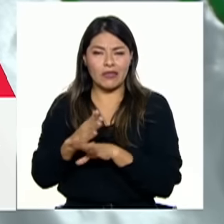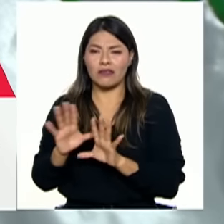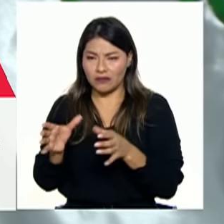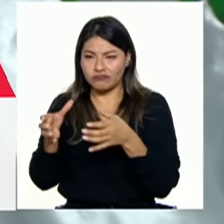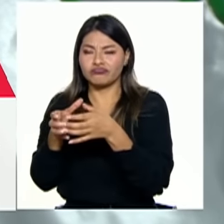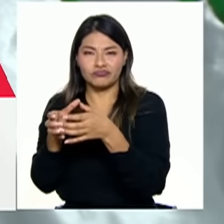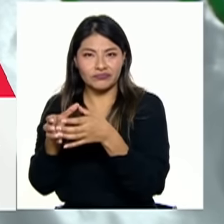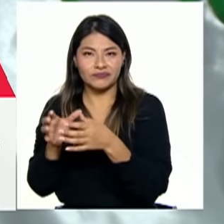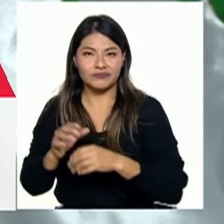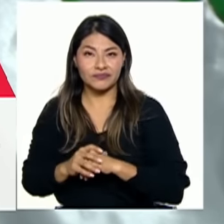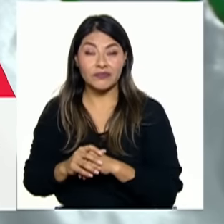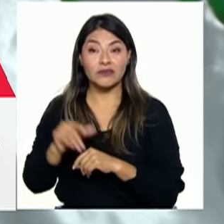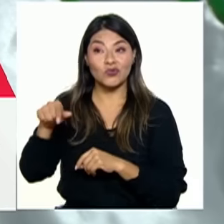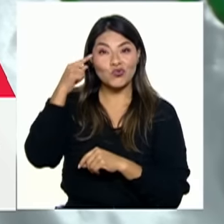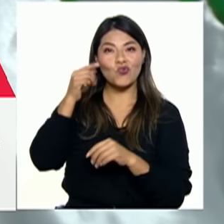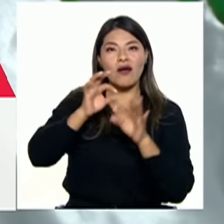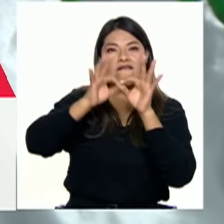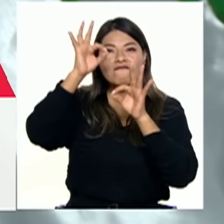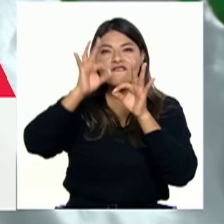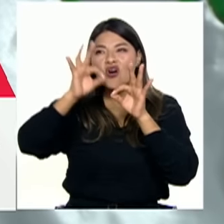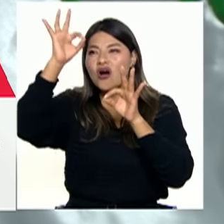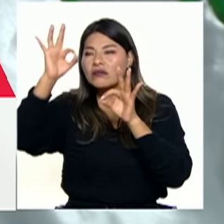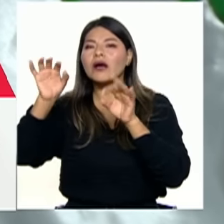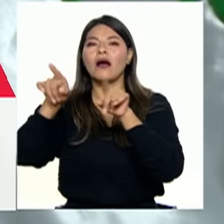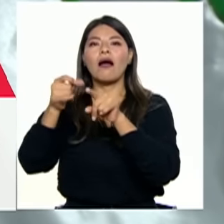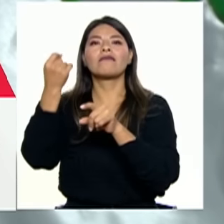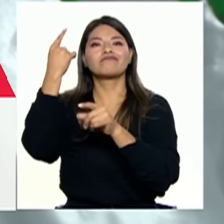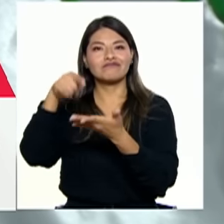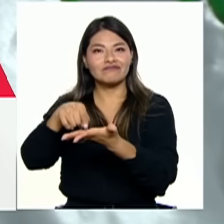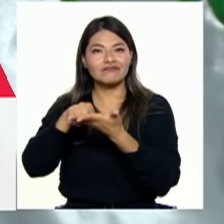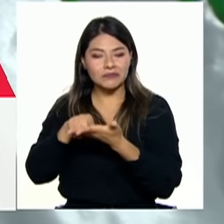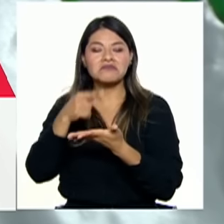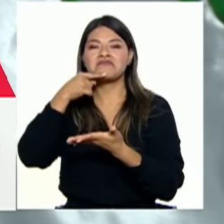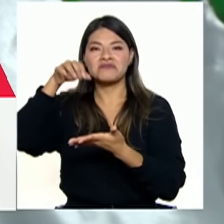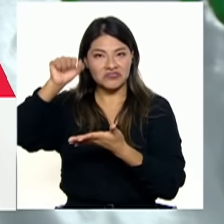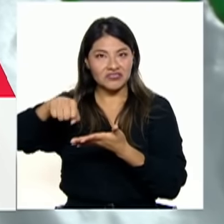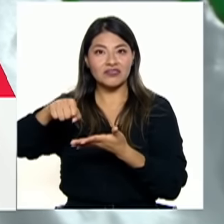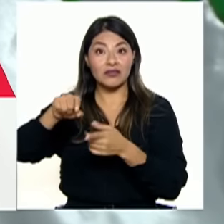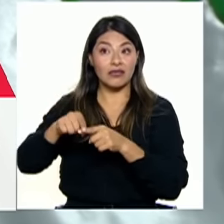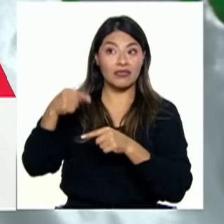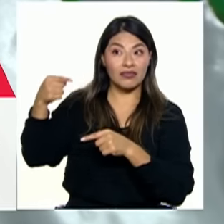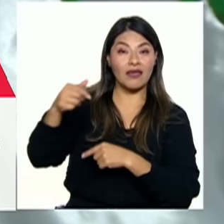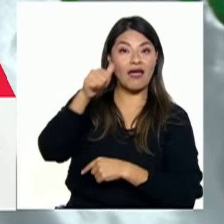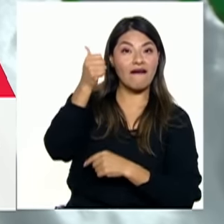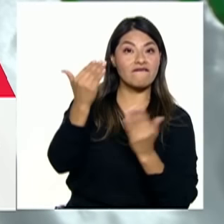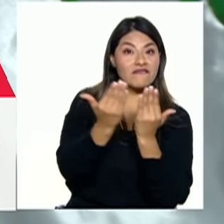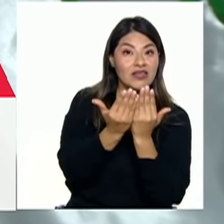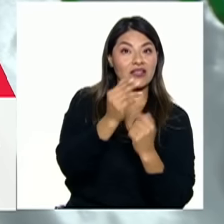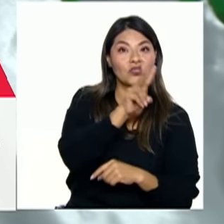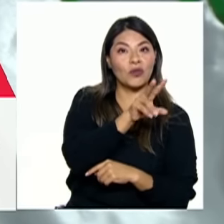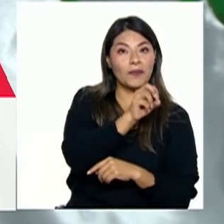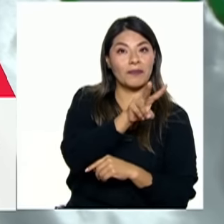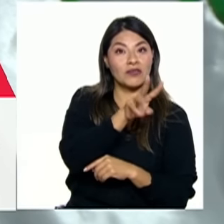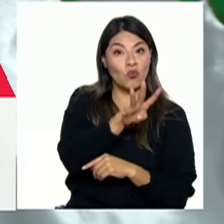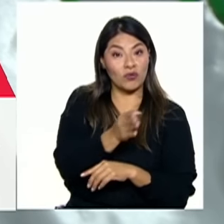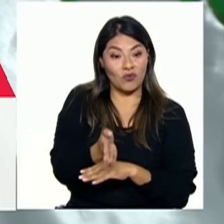Las cifras respaldan nuestras expectativas. En abril del 2024, en abril de este